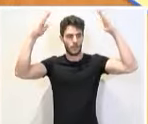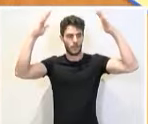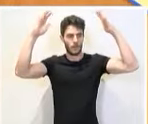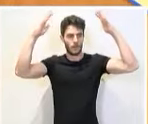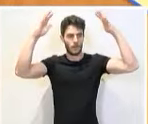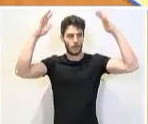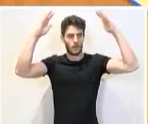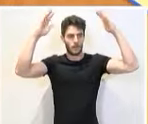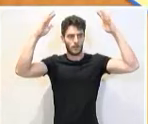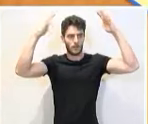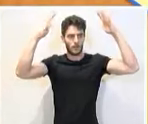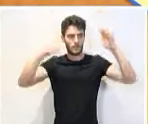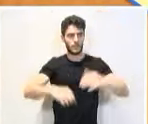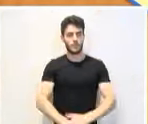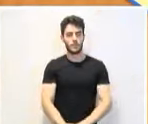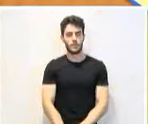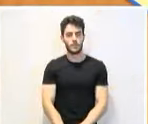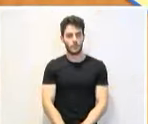Gracias.